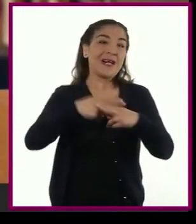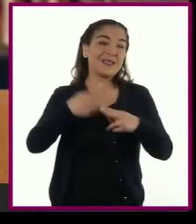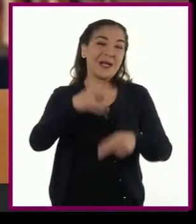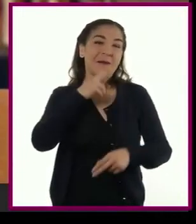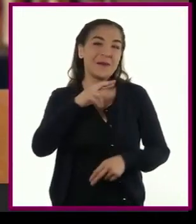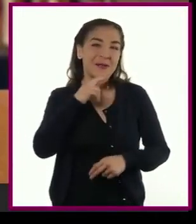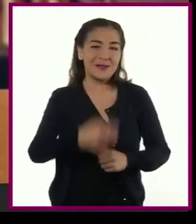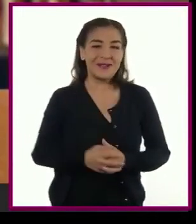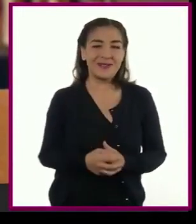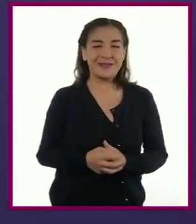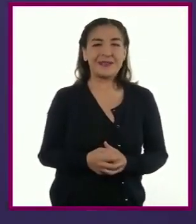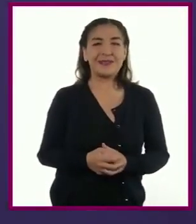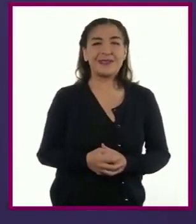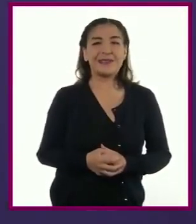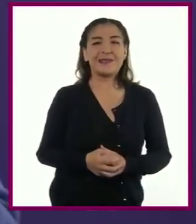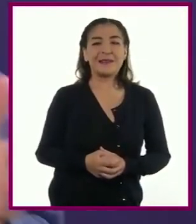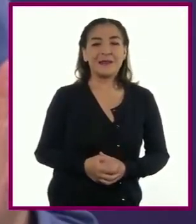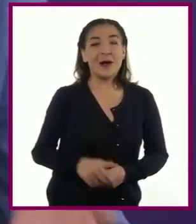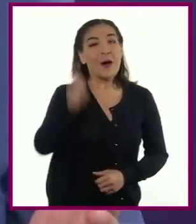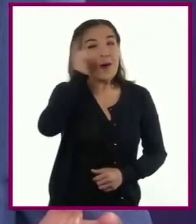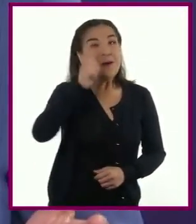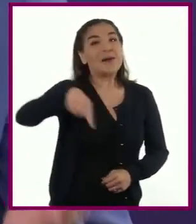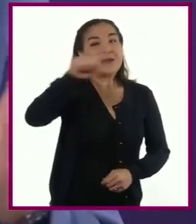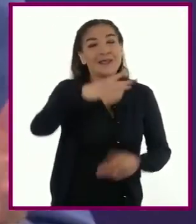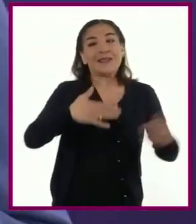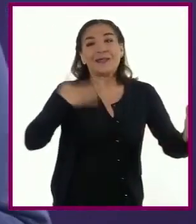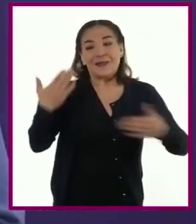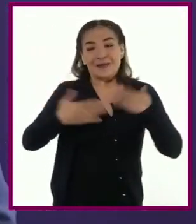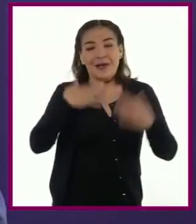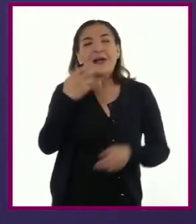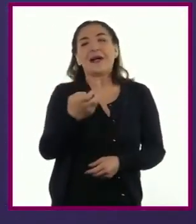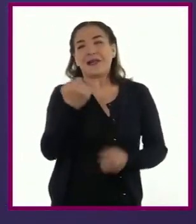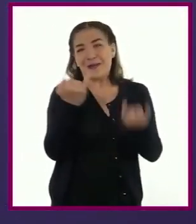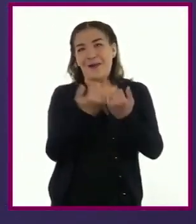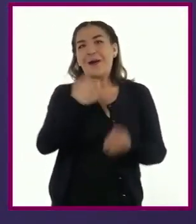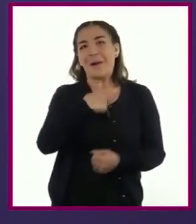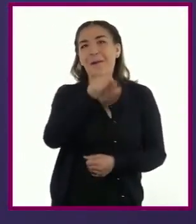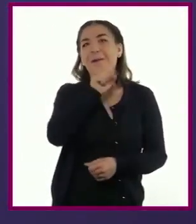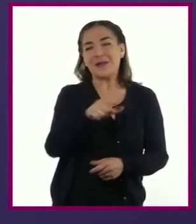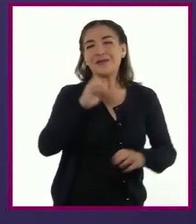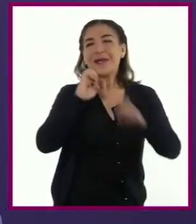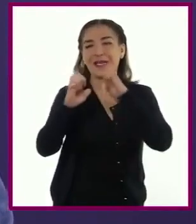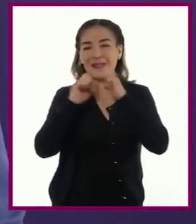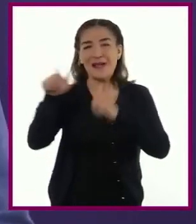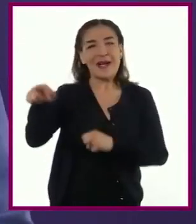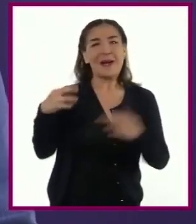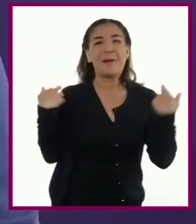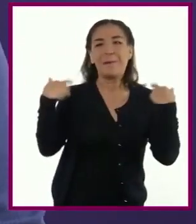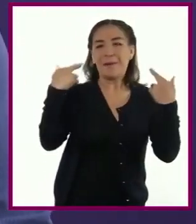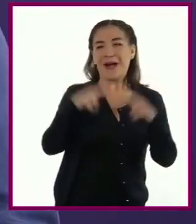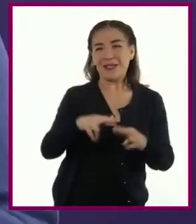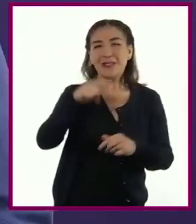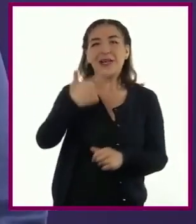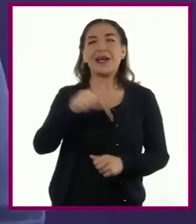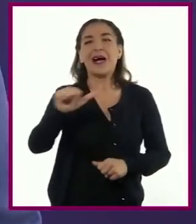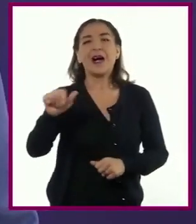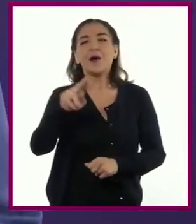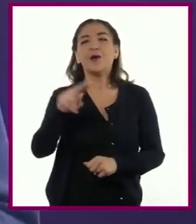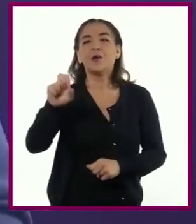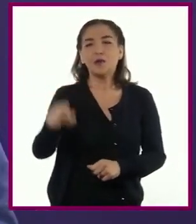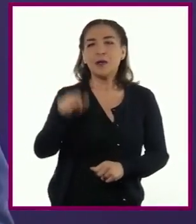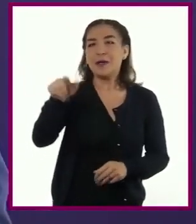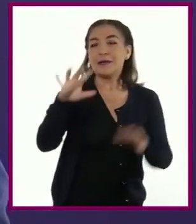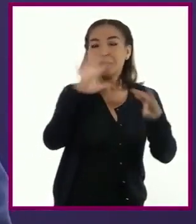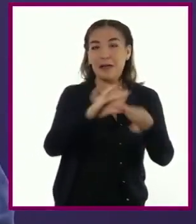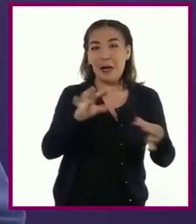pronto! Espero que hayan disfrutado tanto como yo de la entrevista con el trabajo de Gauss. Se vieron